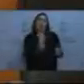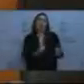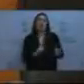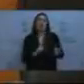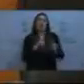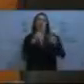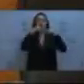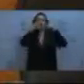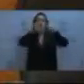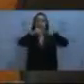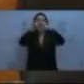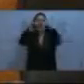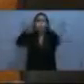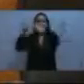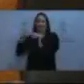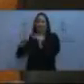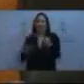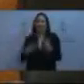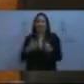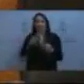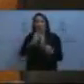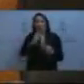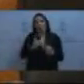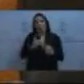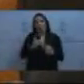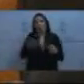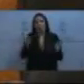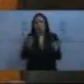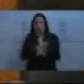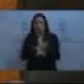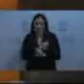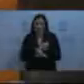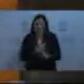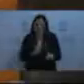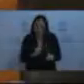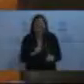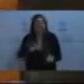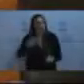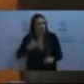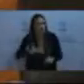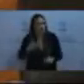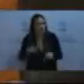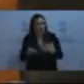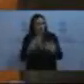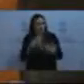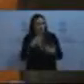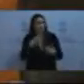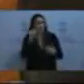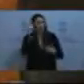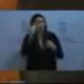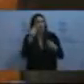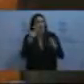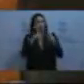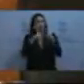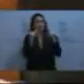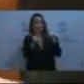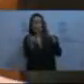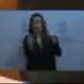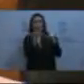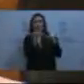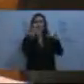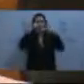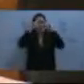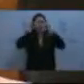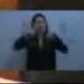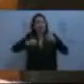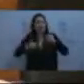del Hospital de Jarrio, ni en su próximo cierre. Hablar de la importancia, porque creemos en ello, de los hospitales periféricos, de